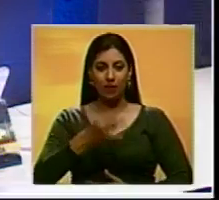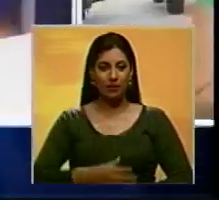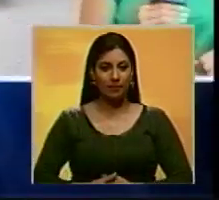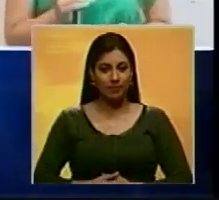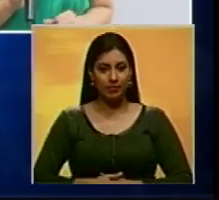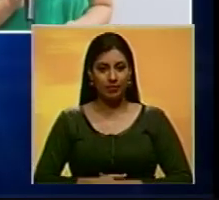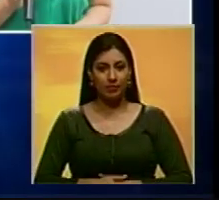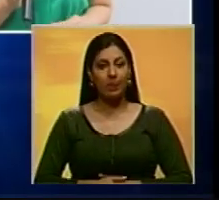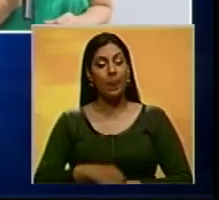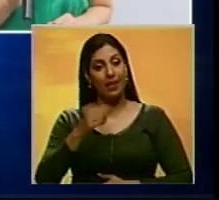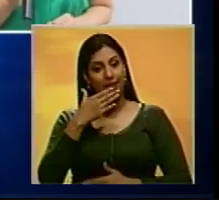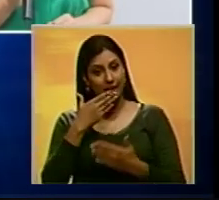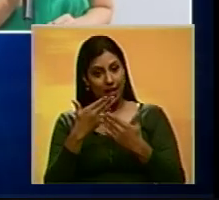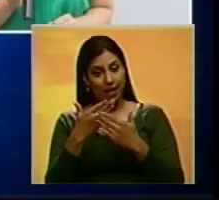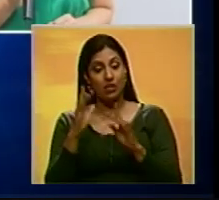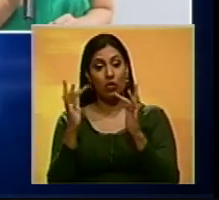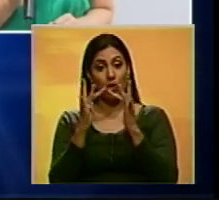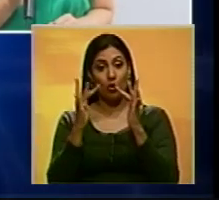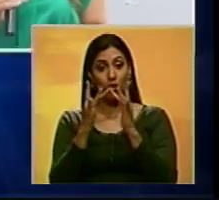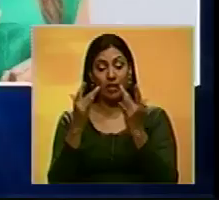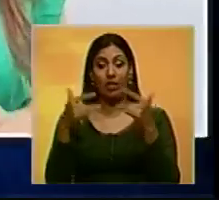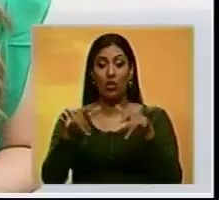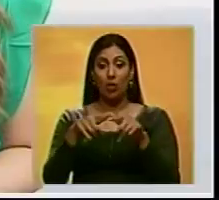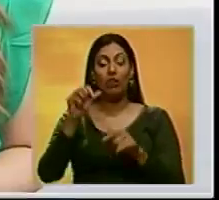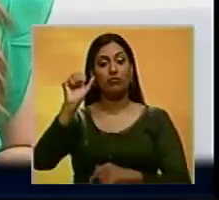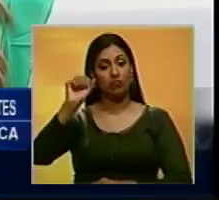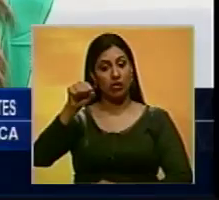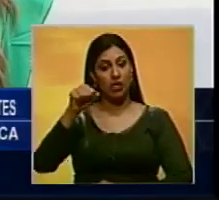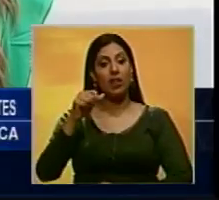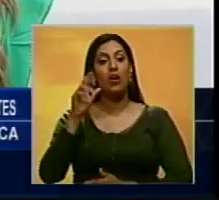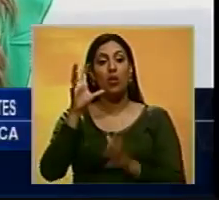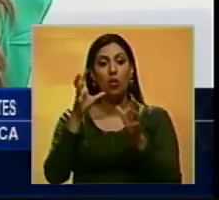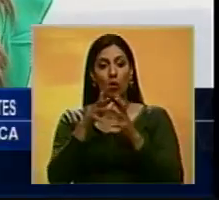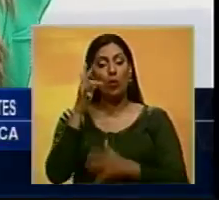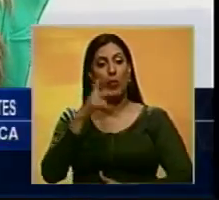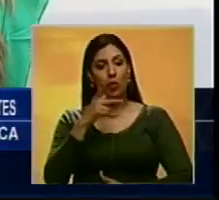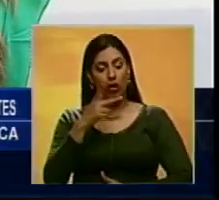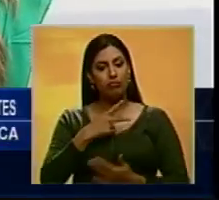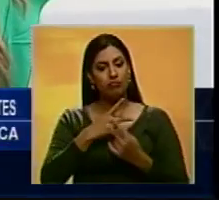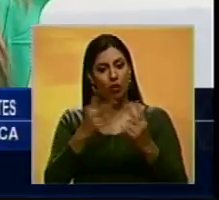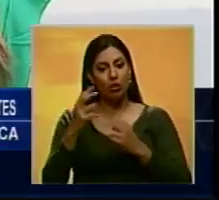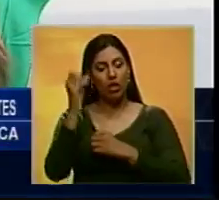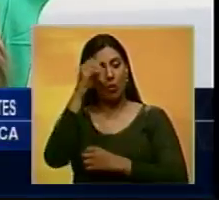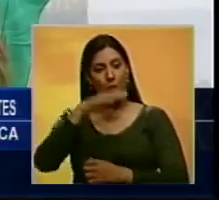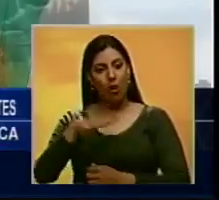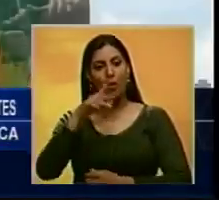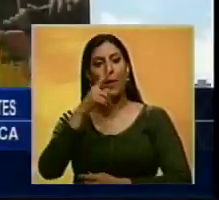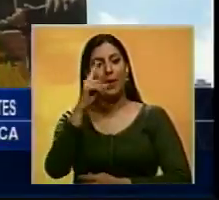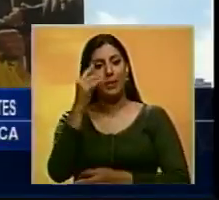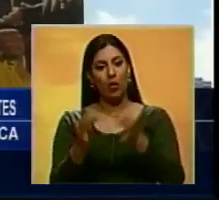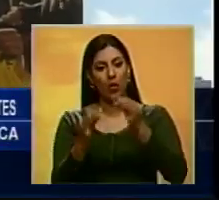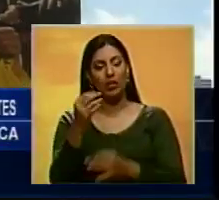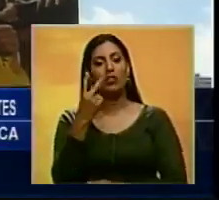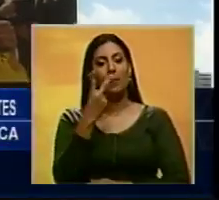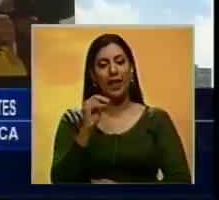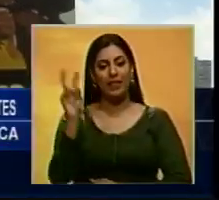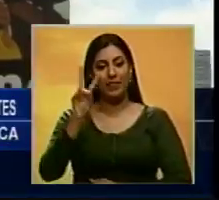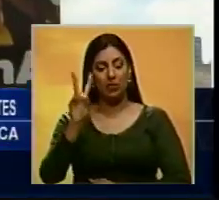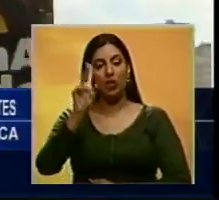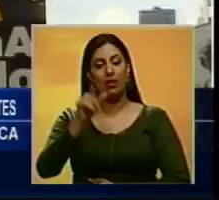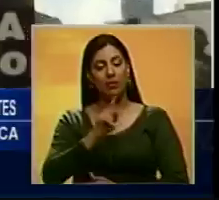tardes. Gracias por el pase desde los estudios. Efectivamente, los partidos políticos Voluntad Popular, Primero Justicia y 20